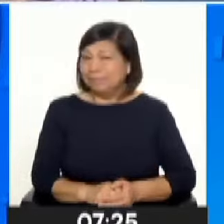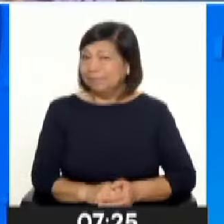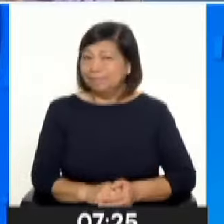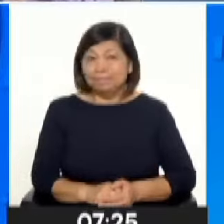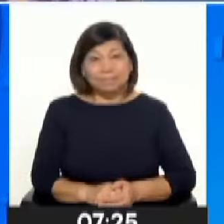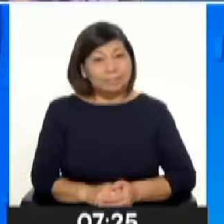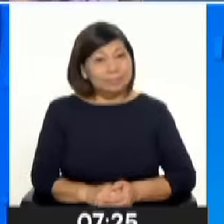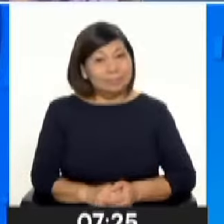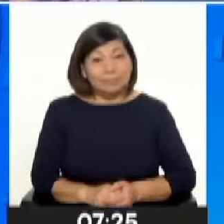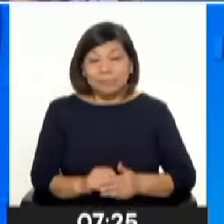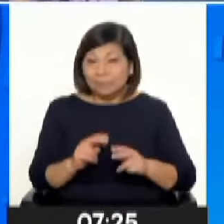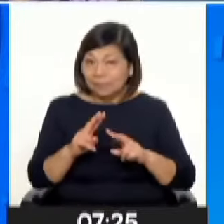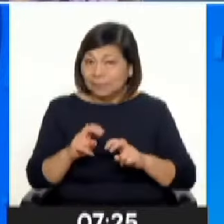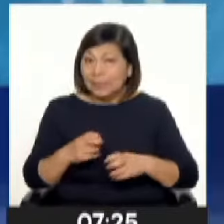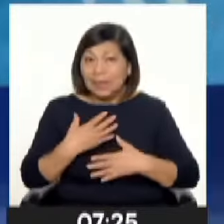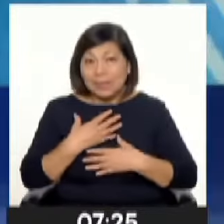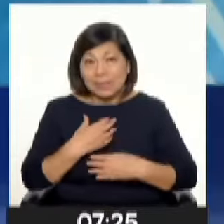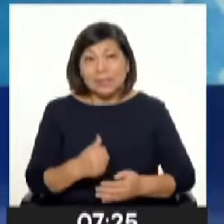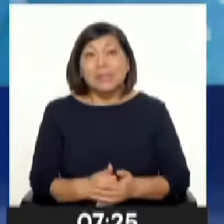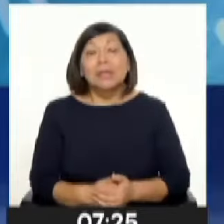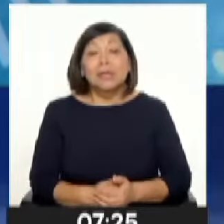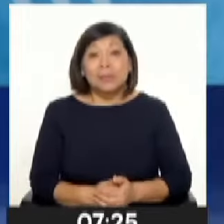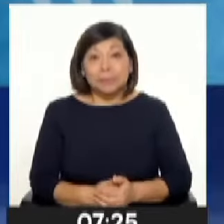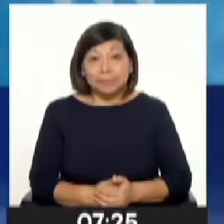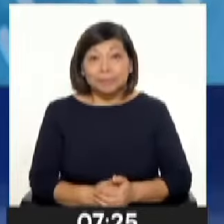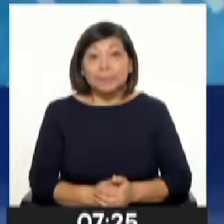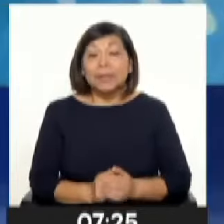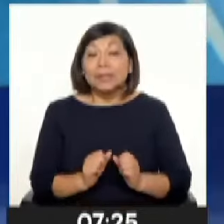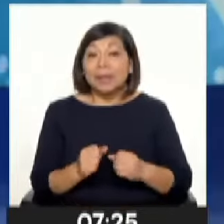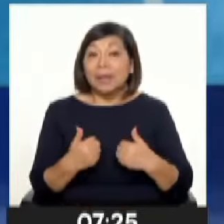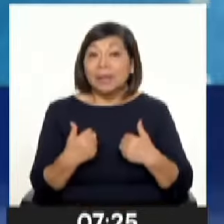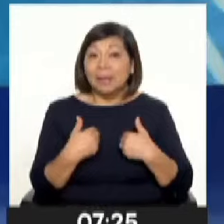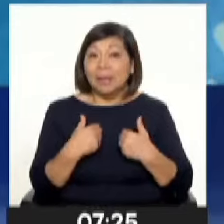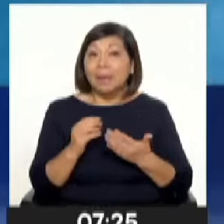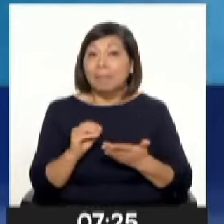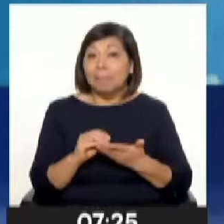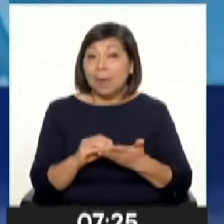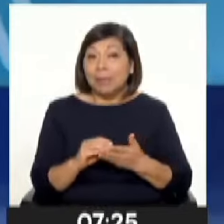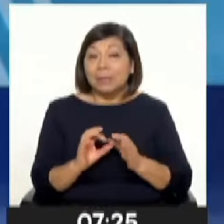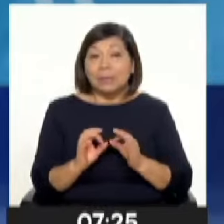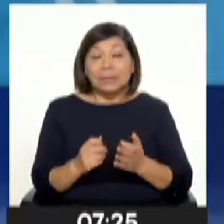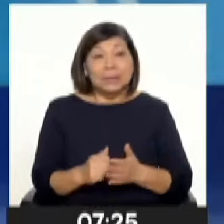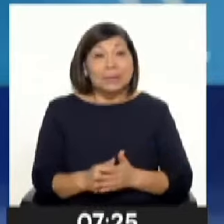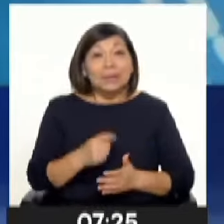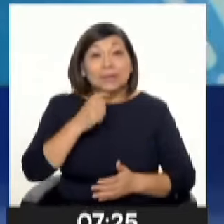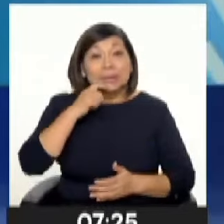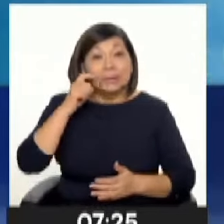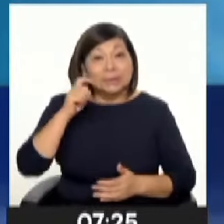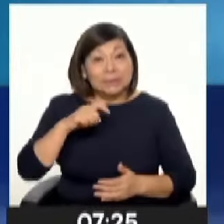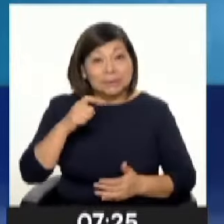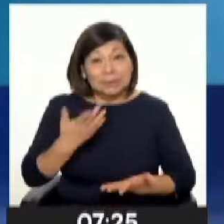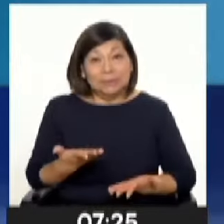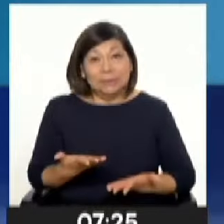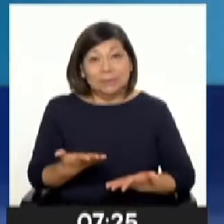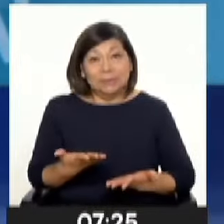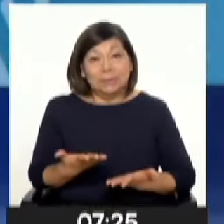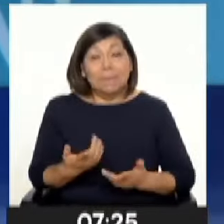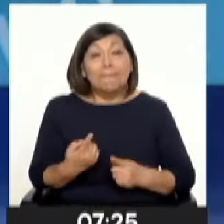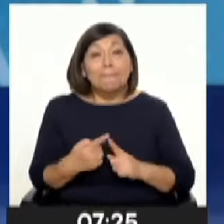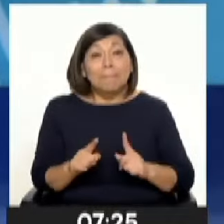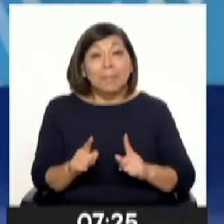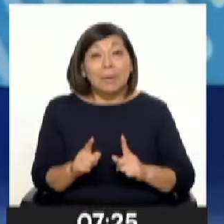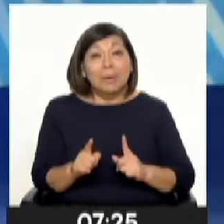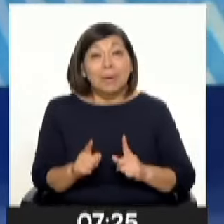ese es el campo del análisis desde la salud pública. Que si tiene mayores riesgos, necesitamos optar por la decisión